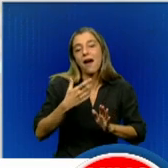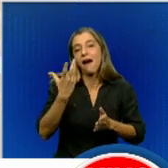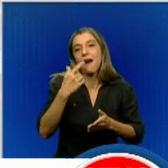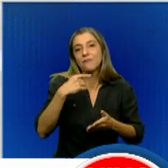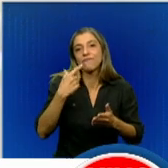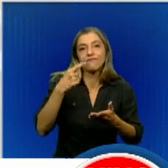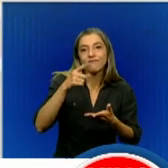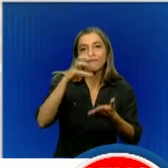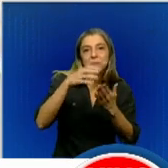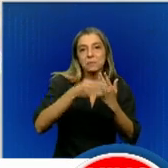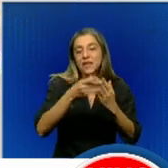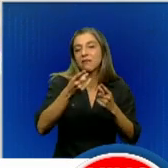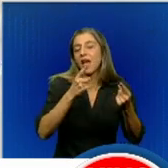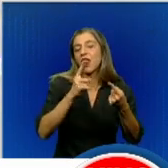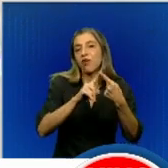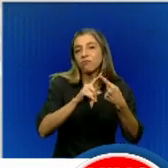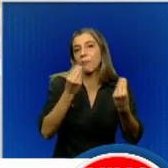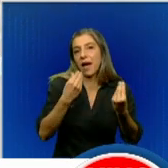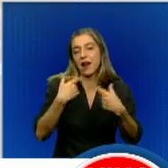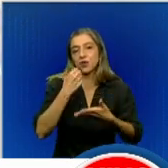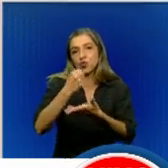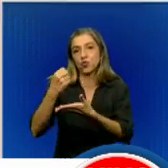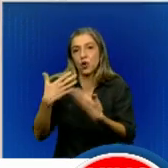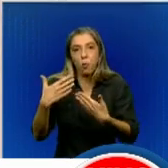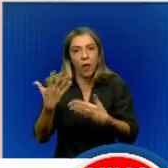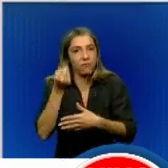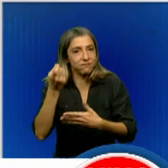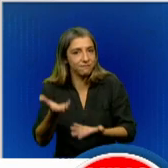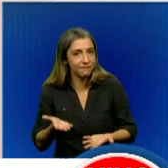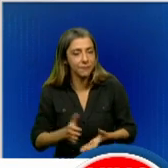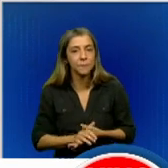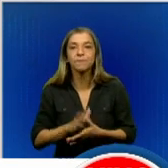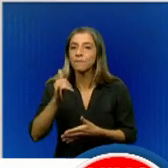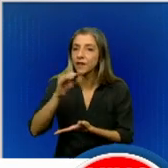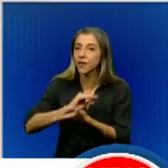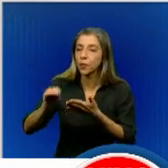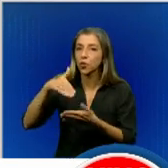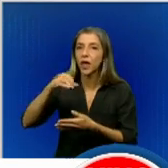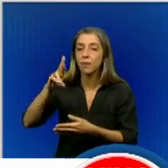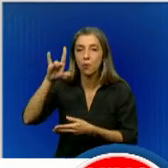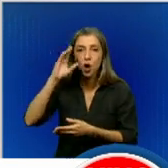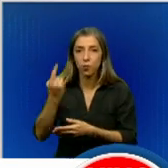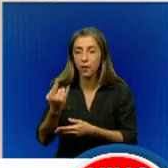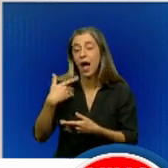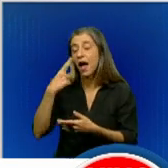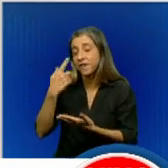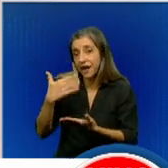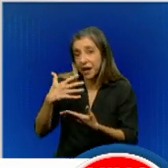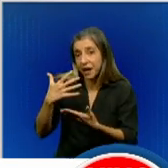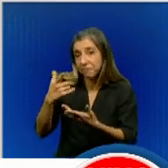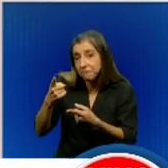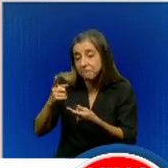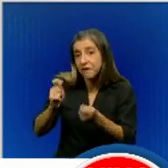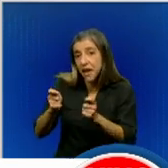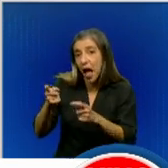darse esos subsidios sí diputada moreau en uso de la palabra para ver si acepta el cambio de